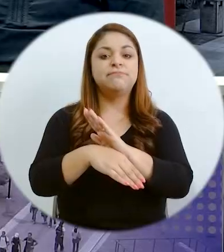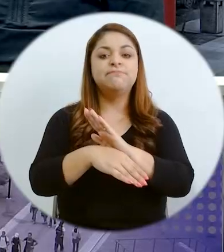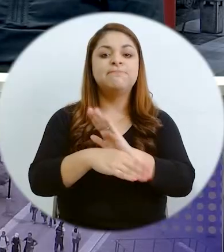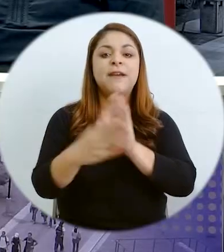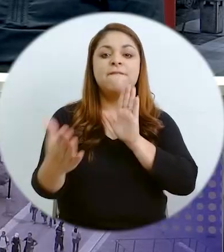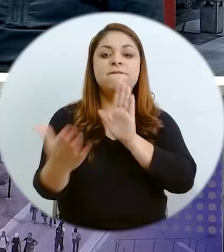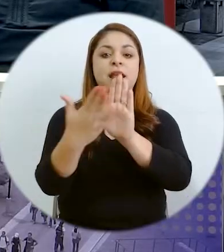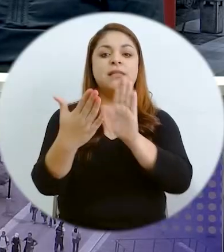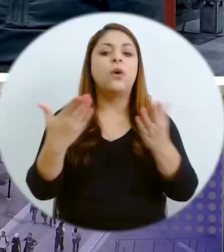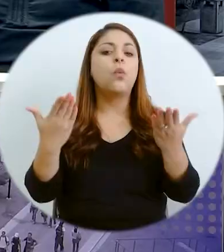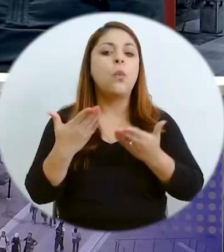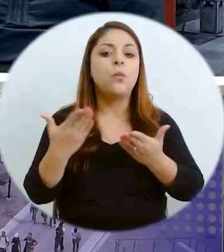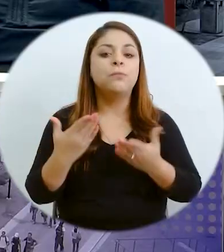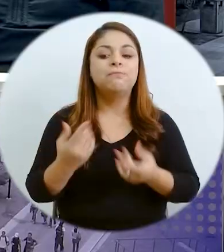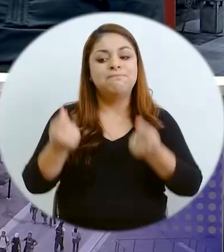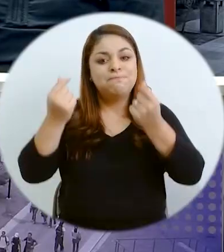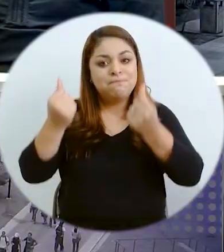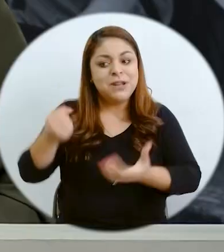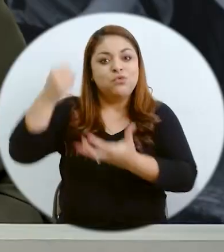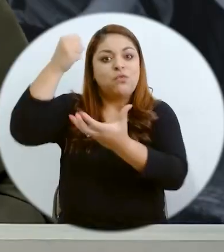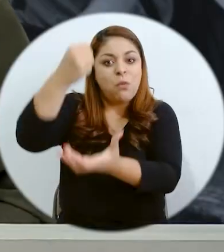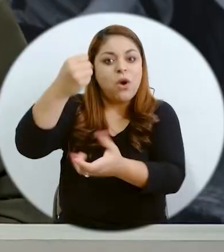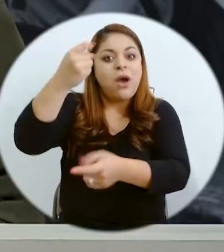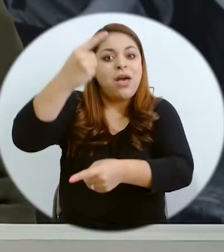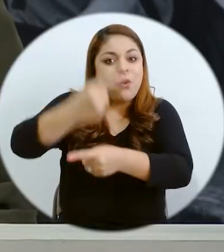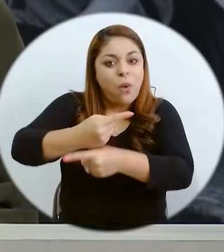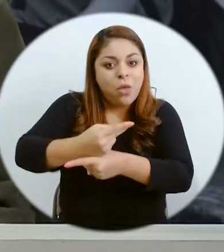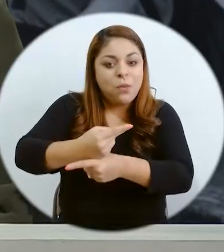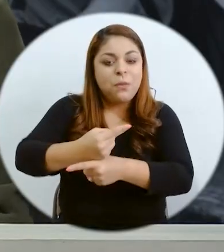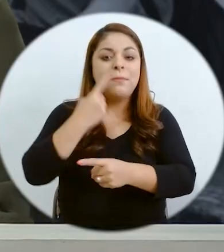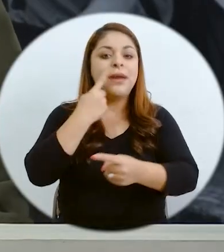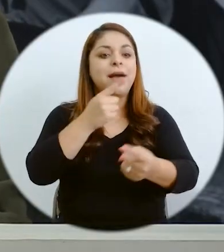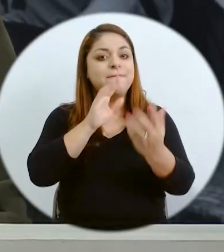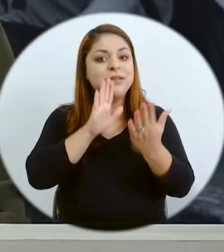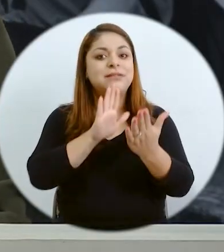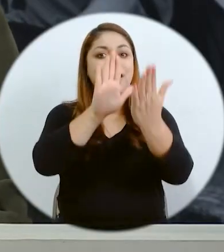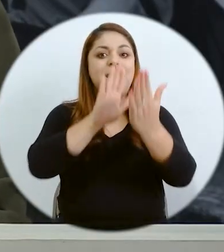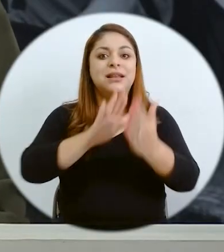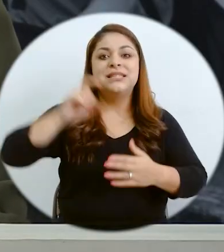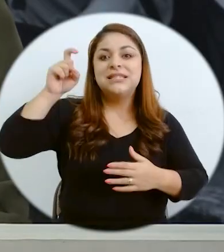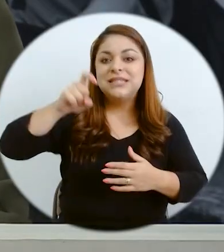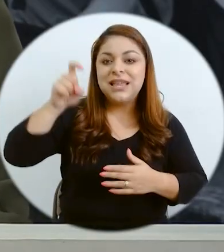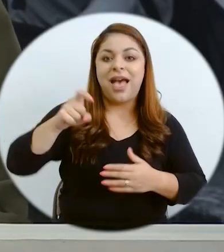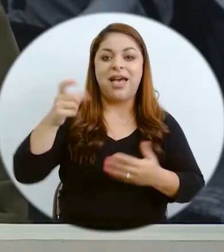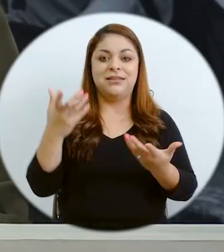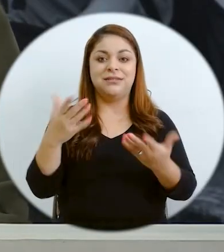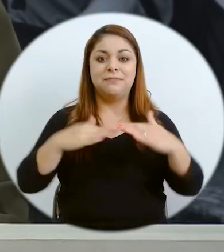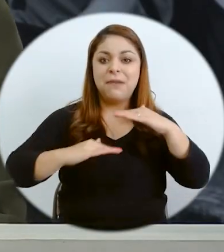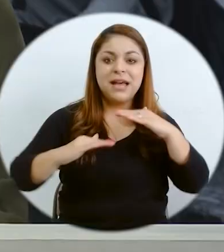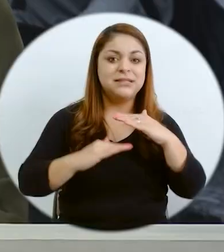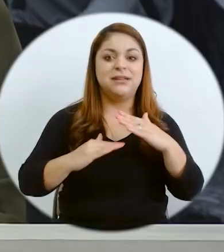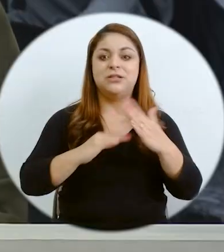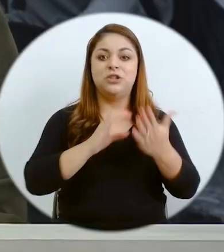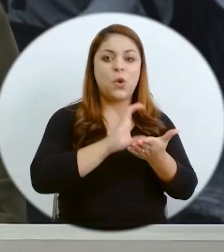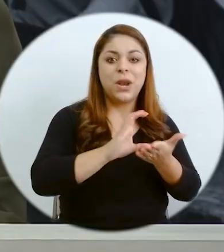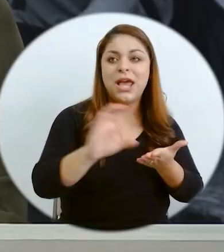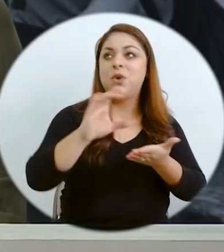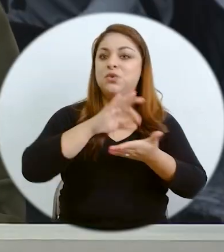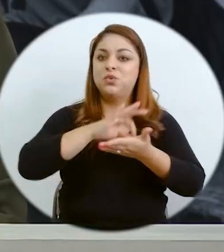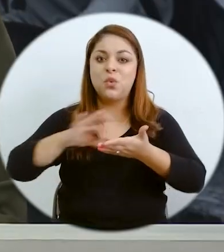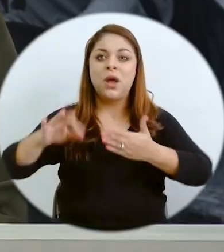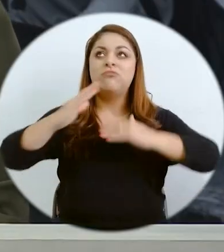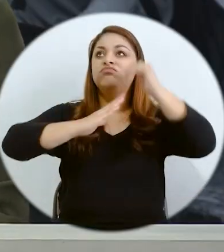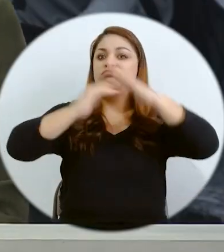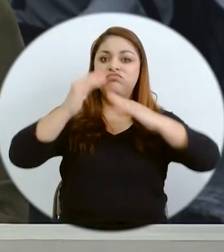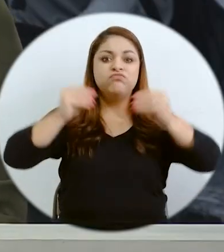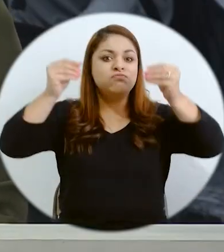enfrenta es con el presupuesto adecuado para poder solventar las necesidades básicas en los centros educativos, a los docentes,